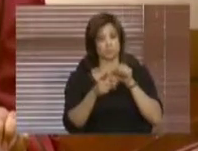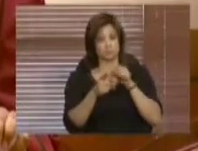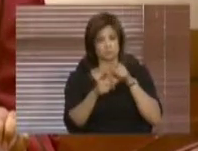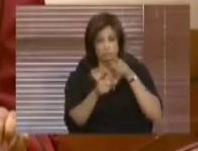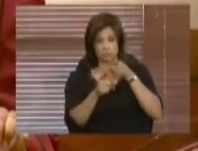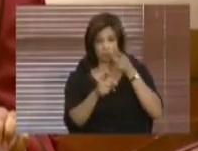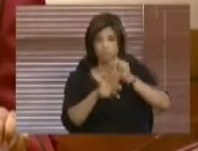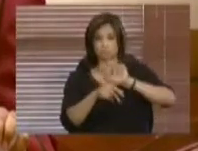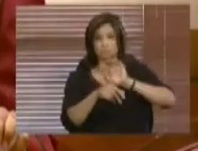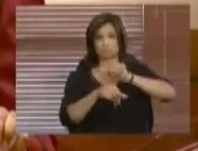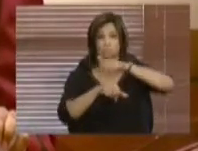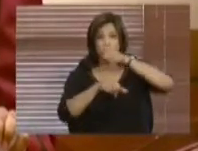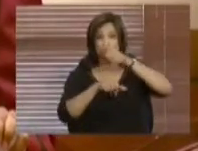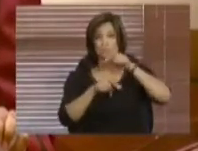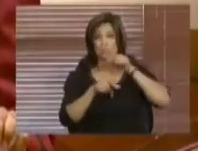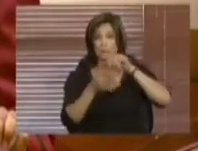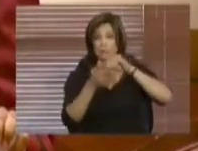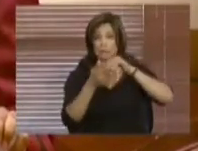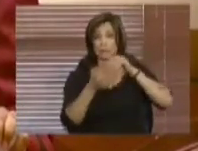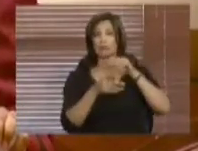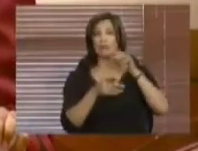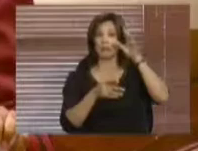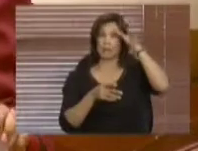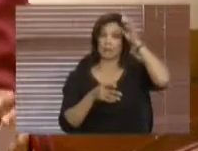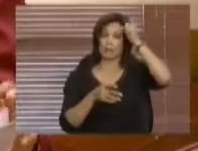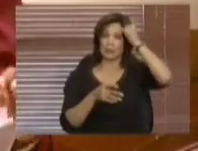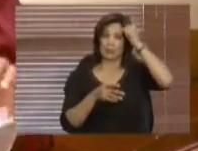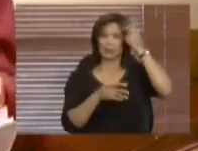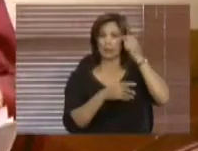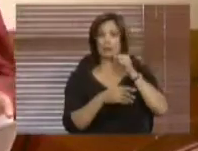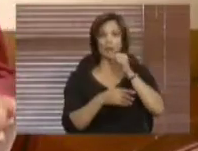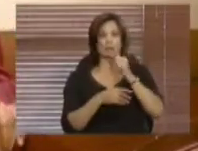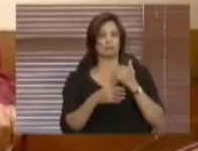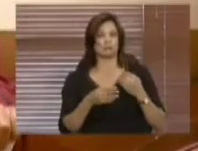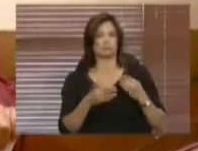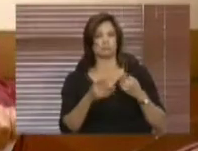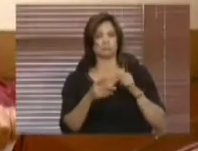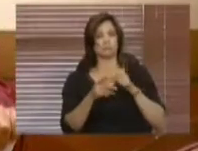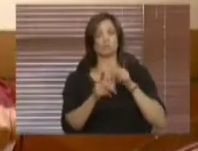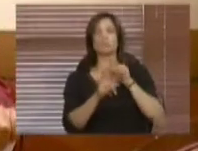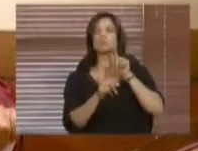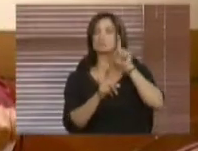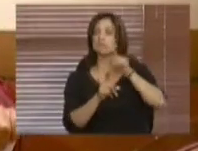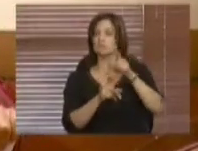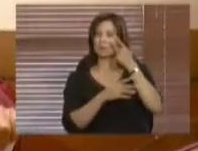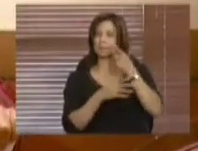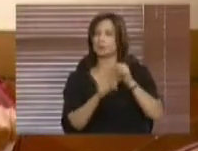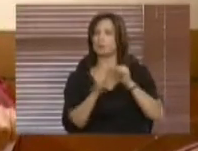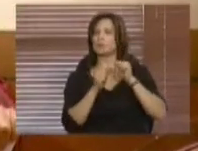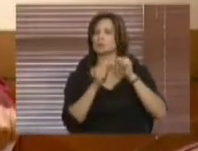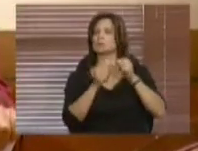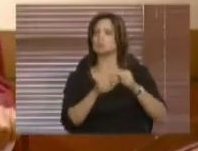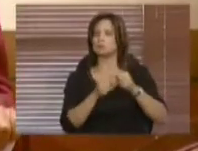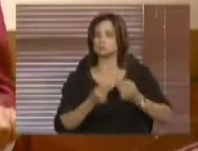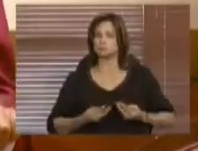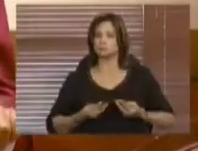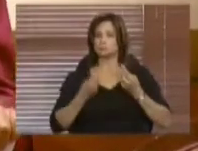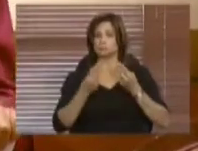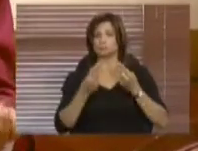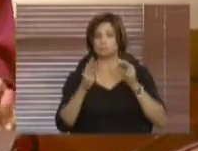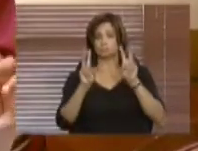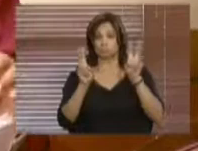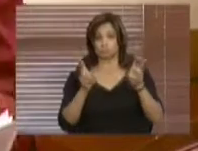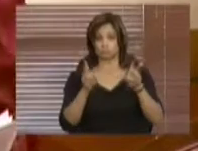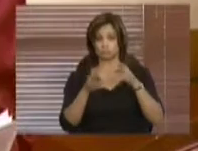le imponen en la razón y en la conciencia como condiciones para seguir viviendo. Termino la